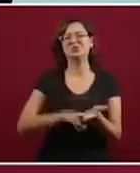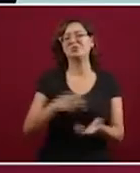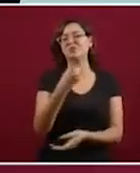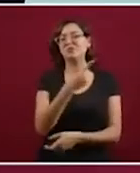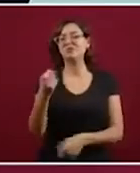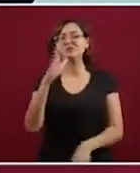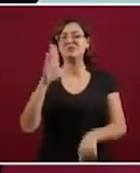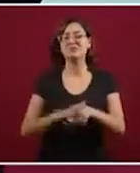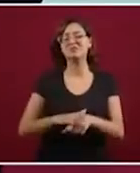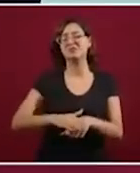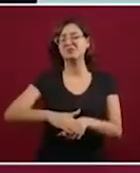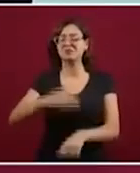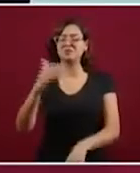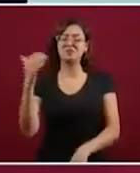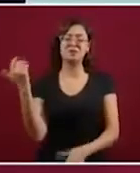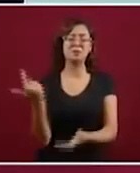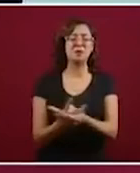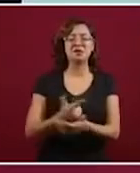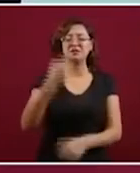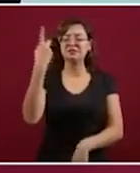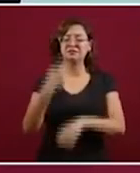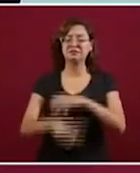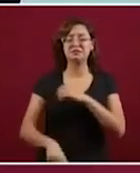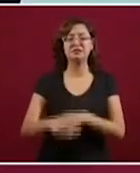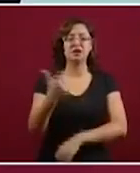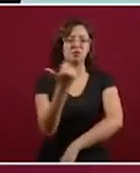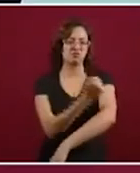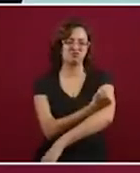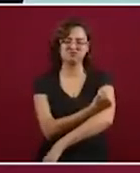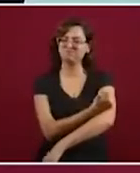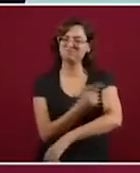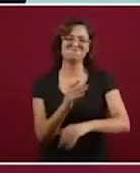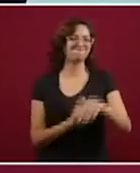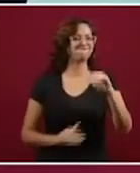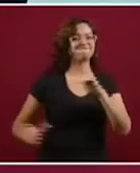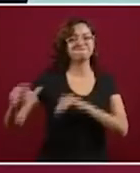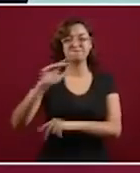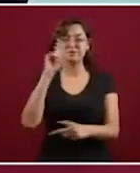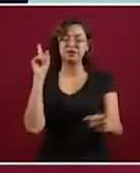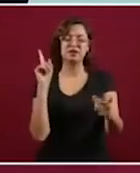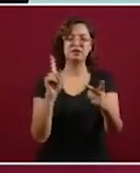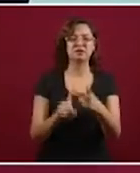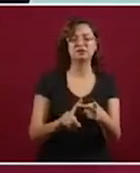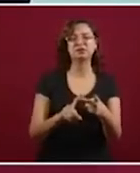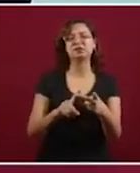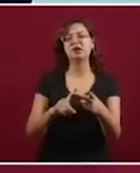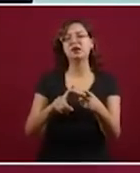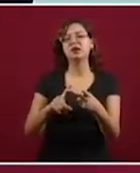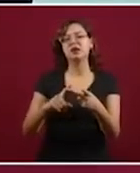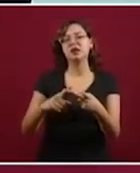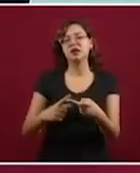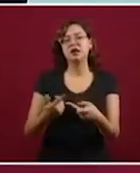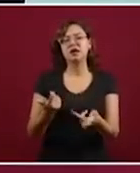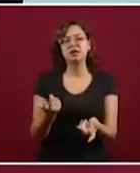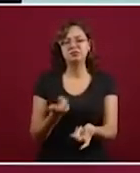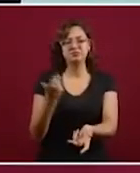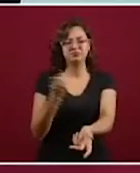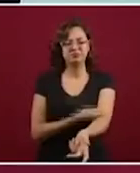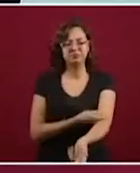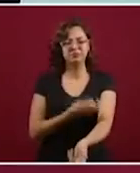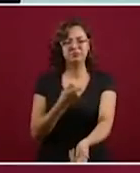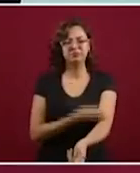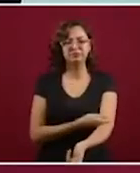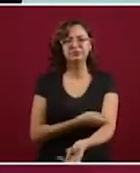y 50 veces más dañina que la heroína es un opiáceo sintético cuyos